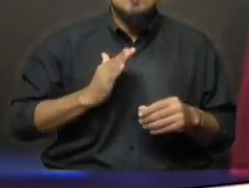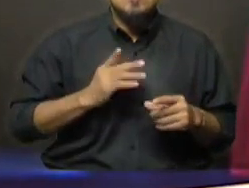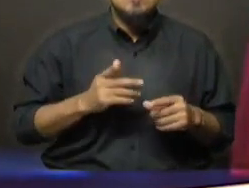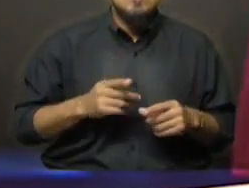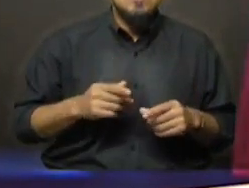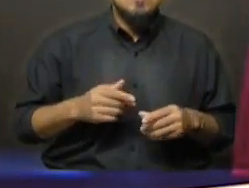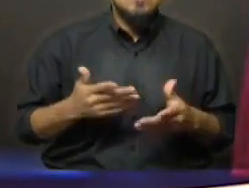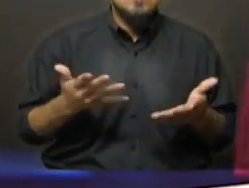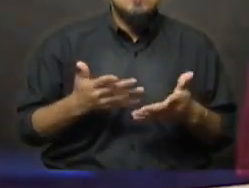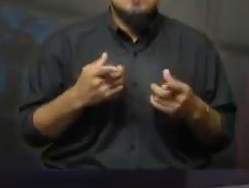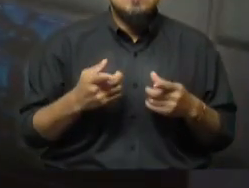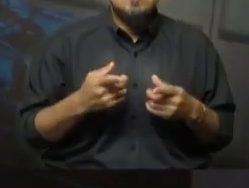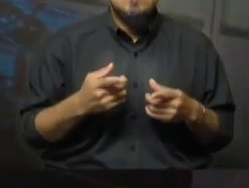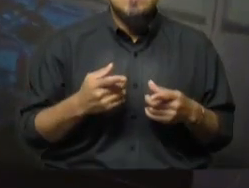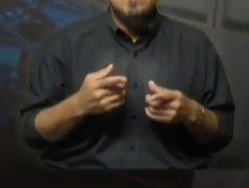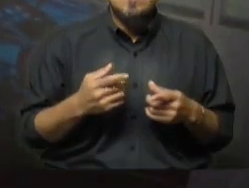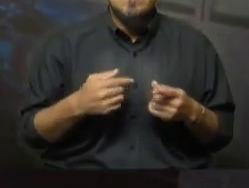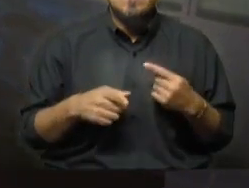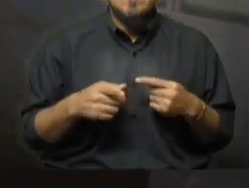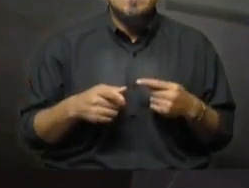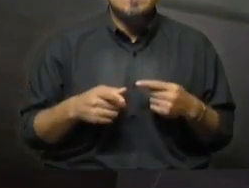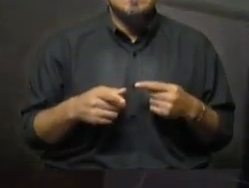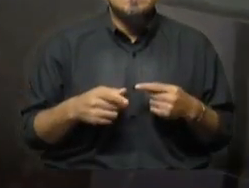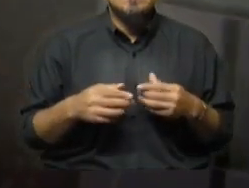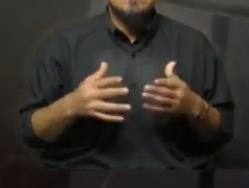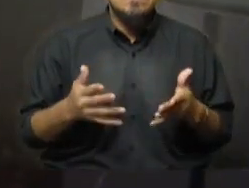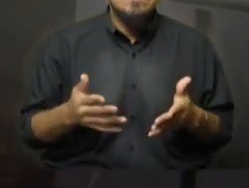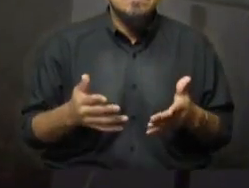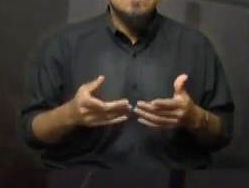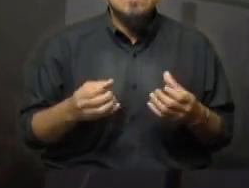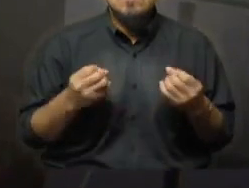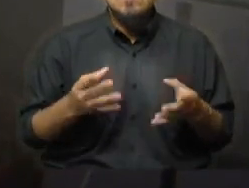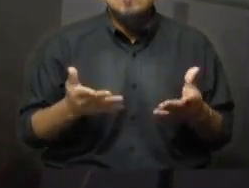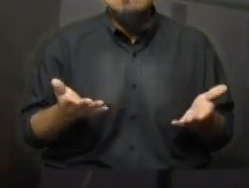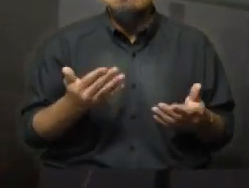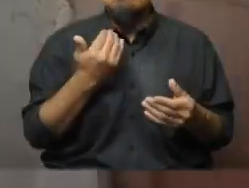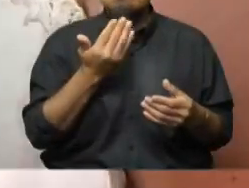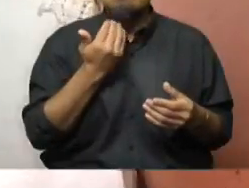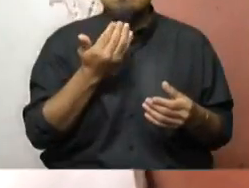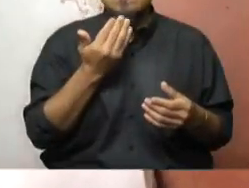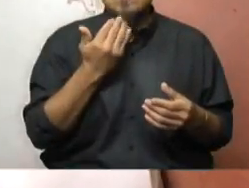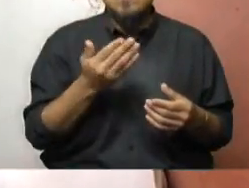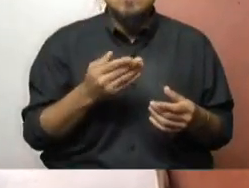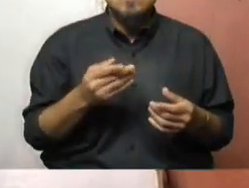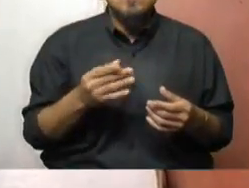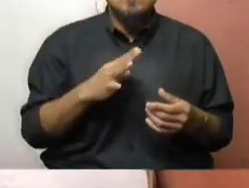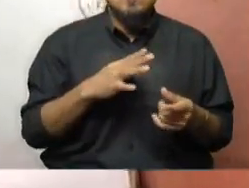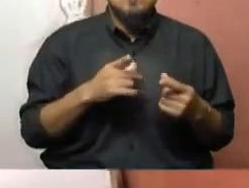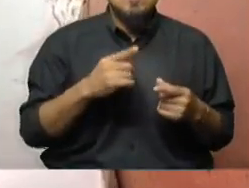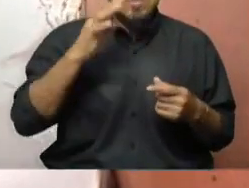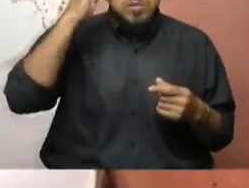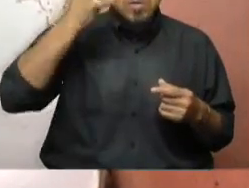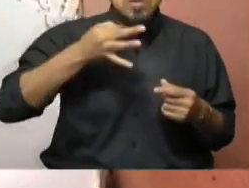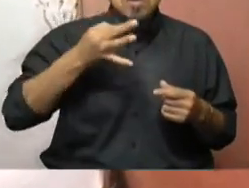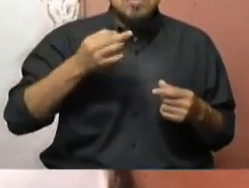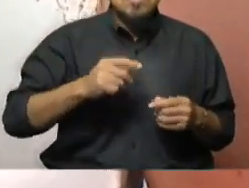ahora, de todos modos, juzgar eso me parece que no tiene mucho sentido porque no sabemos cómo el productor lo decide. La realidad es que